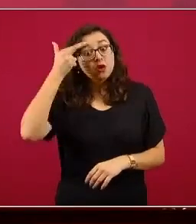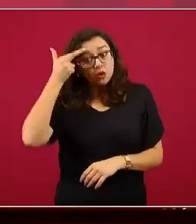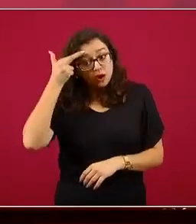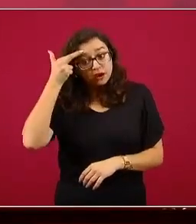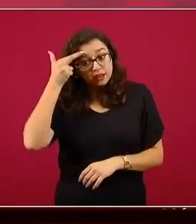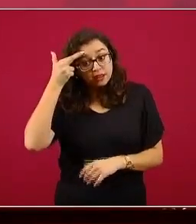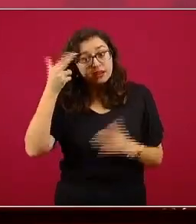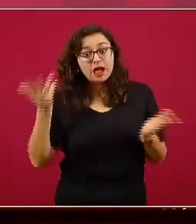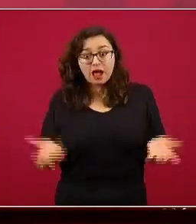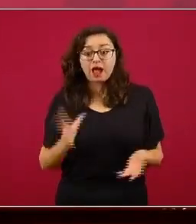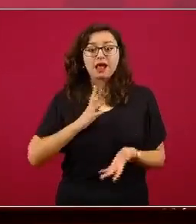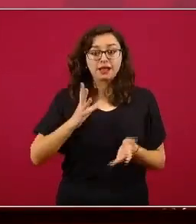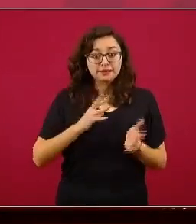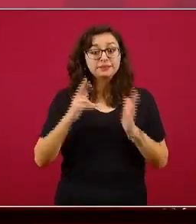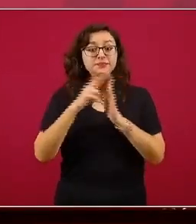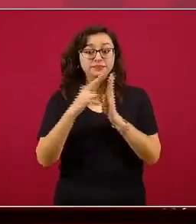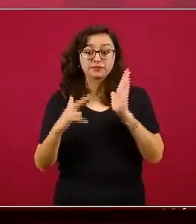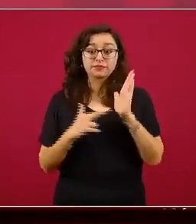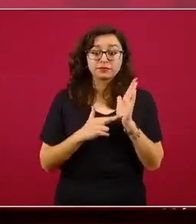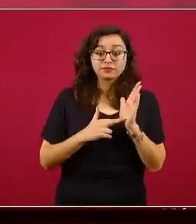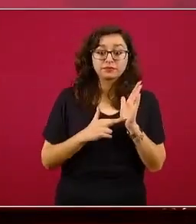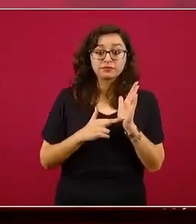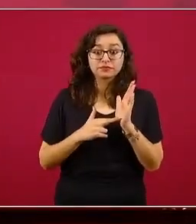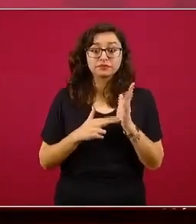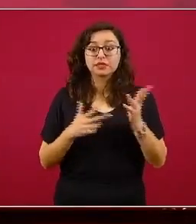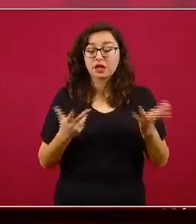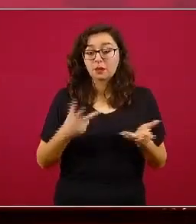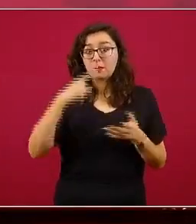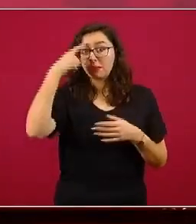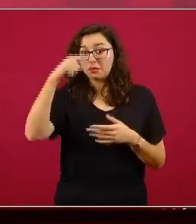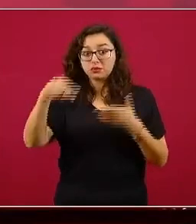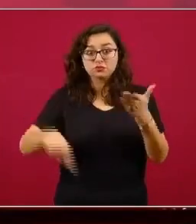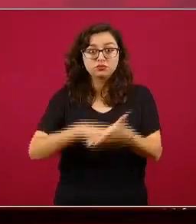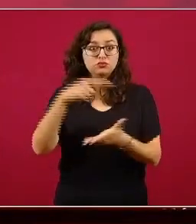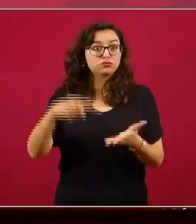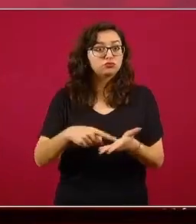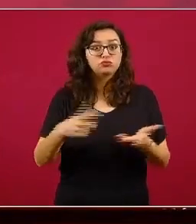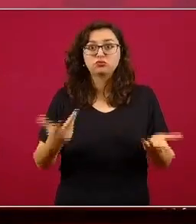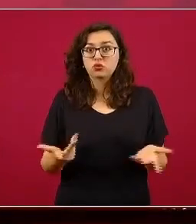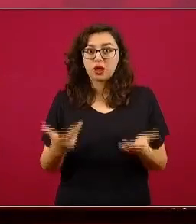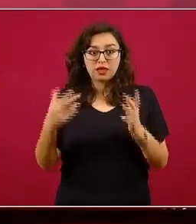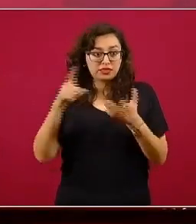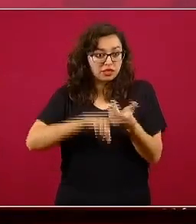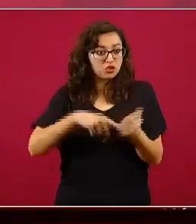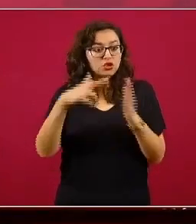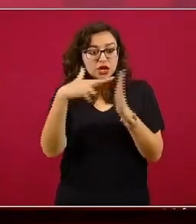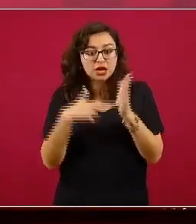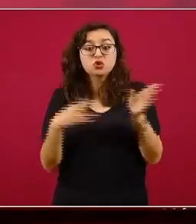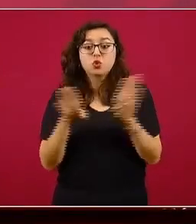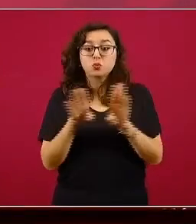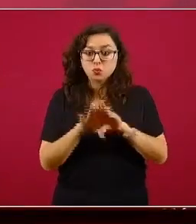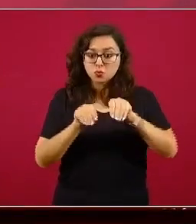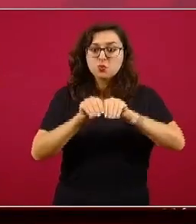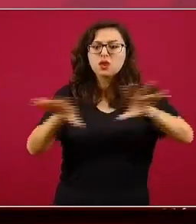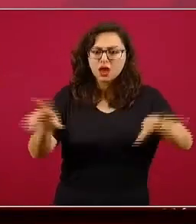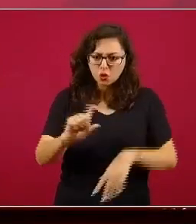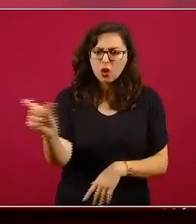seguridad sanitaria en espacios públicos cerrados. ¿Cuándo lo publicamos? ¿Recuerdan?